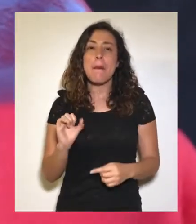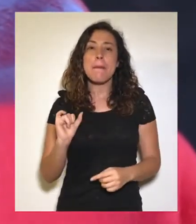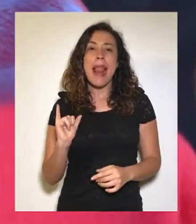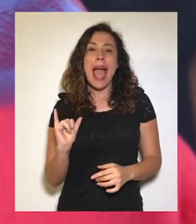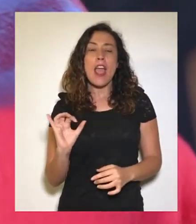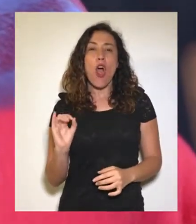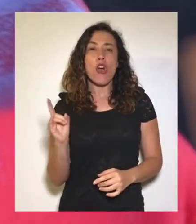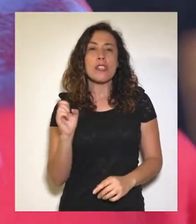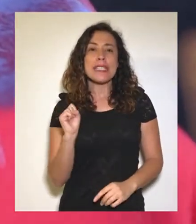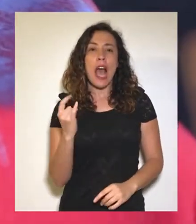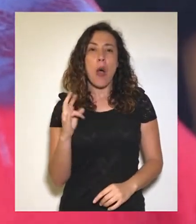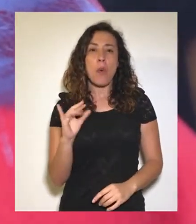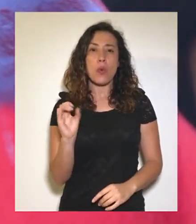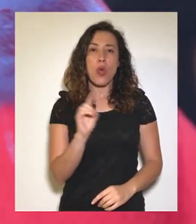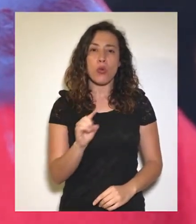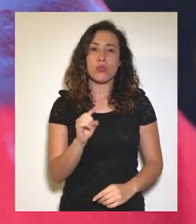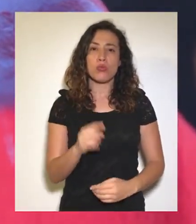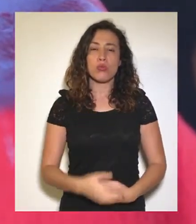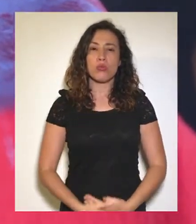los plesiosaurios.